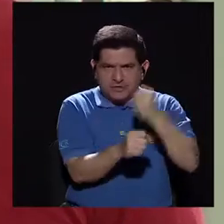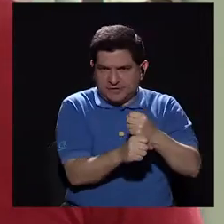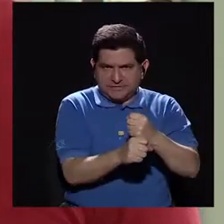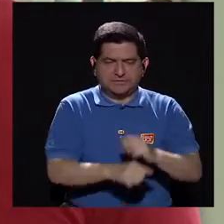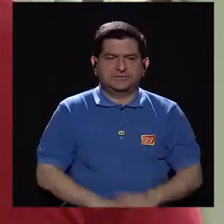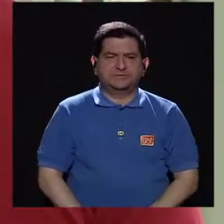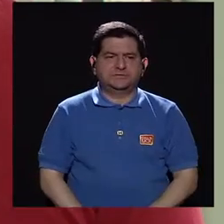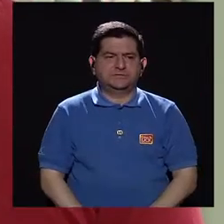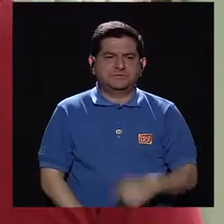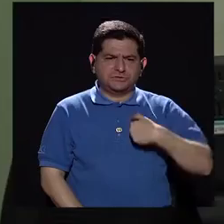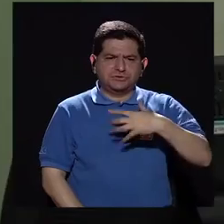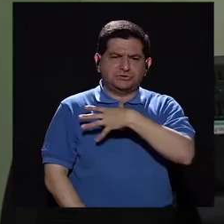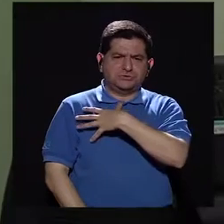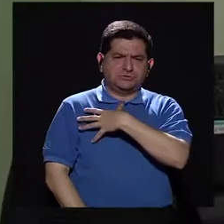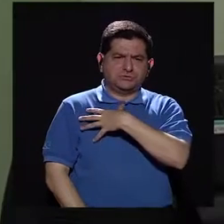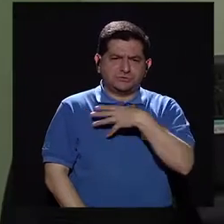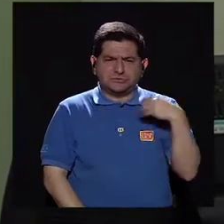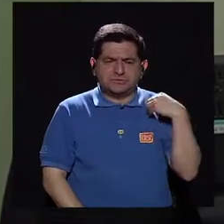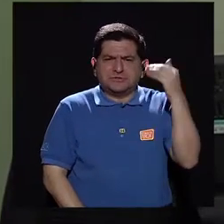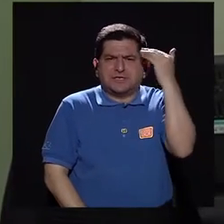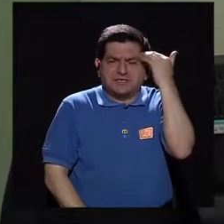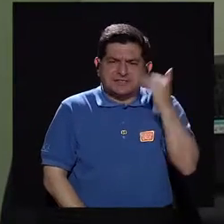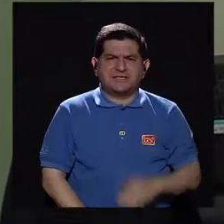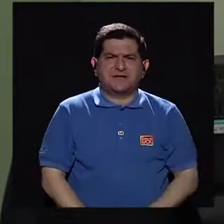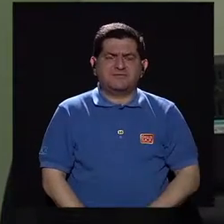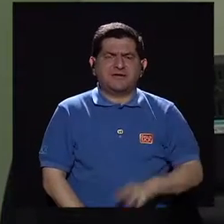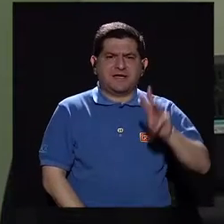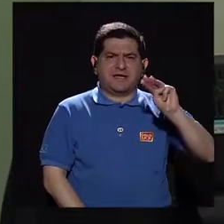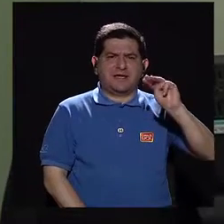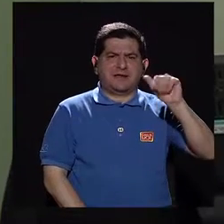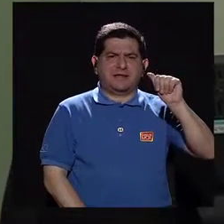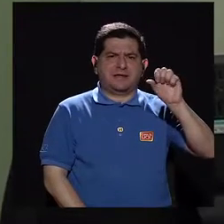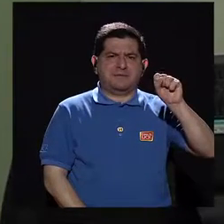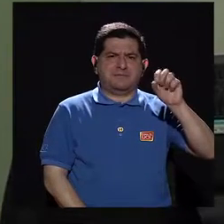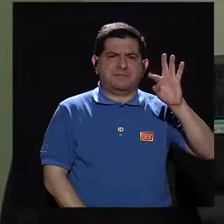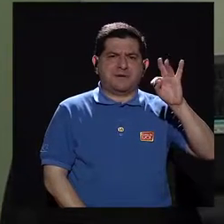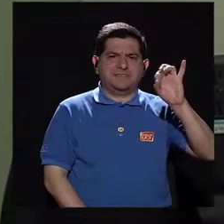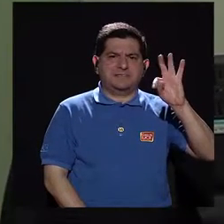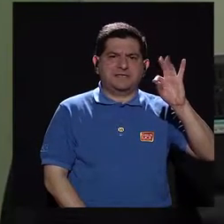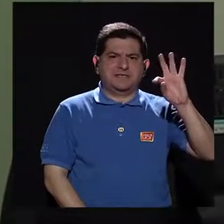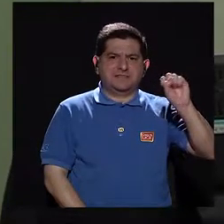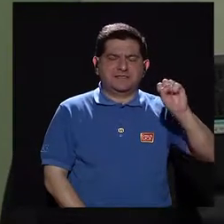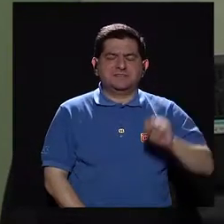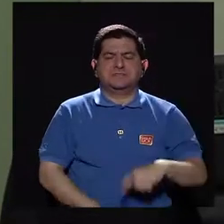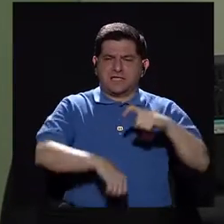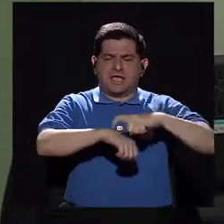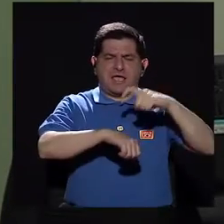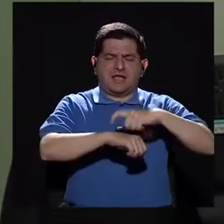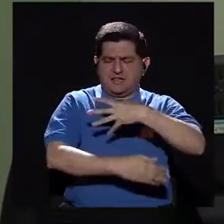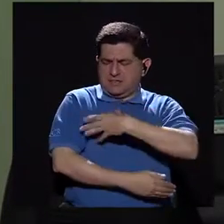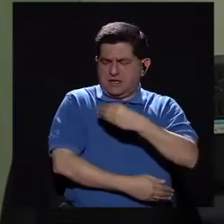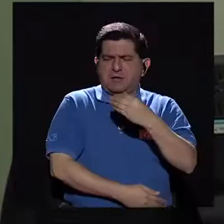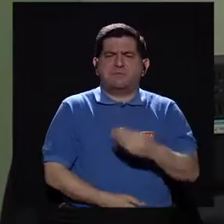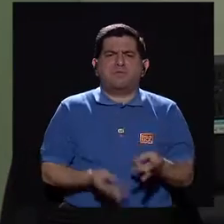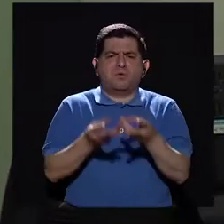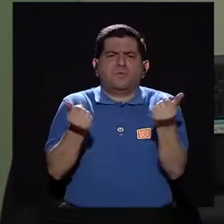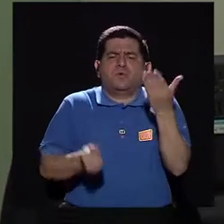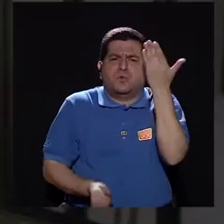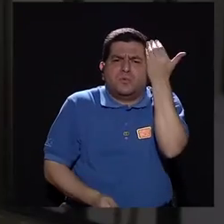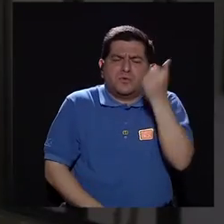6 meses hasta 2 años. A mí me gustaría saber por qué se produce la mastitis en el periodo de